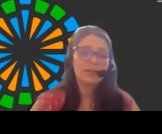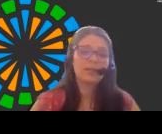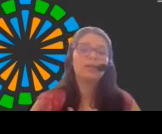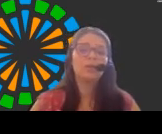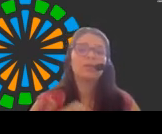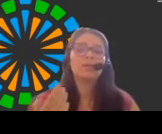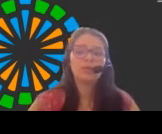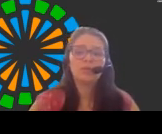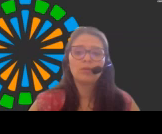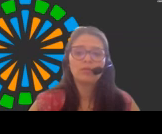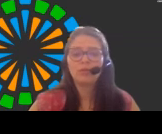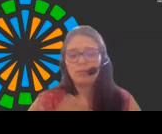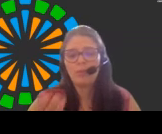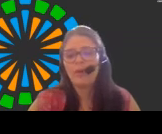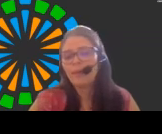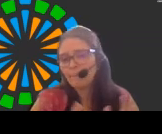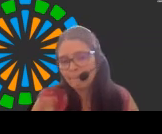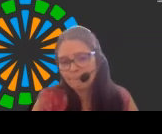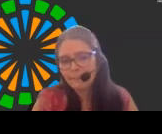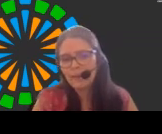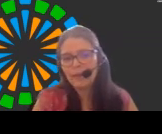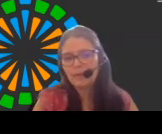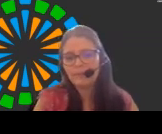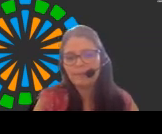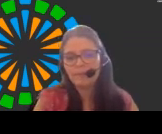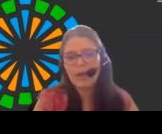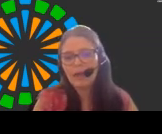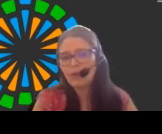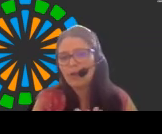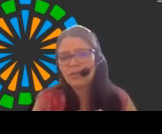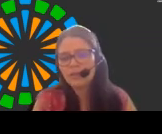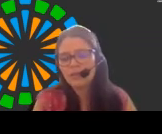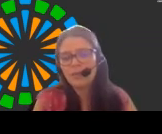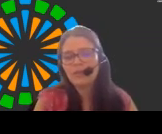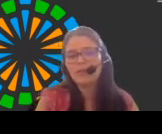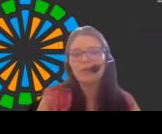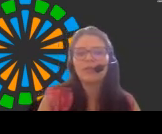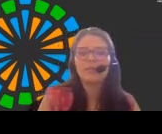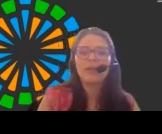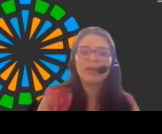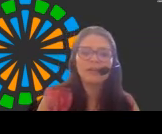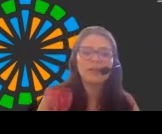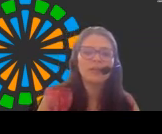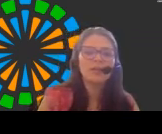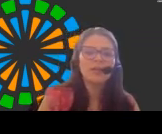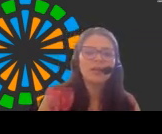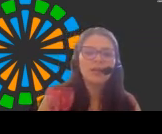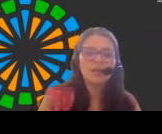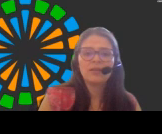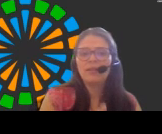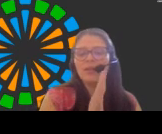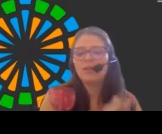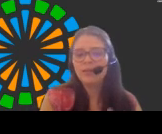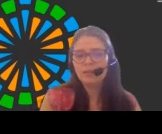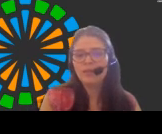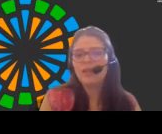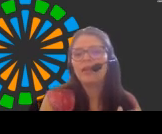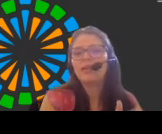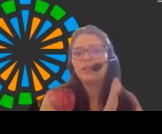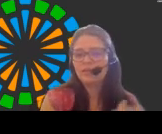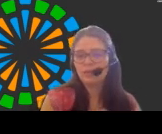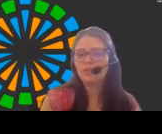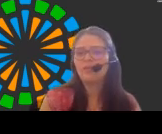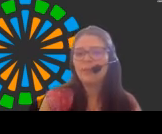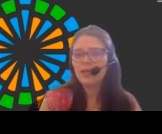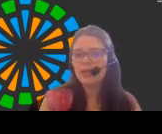en las actitudes de nosotros nos promuevan a todas estos temas que uno dice Mira es que las actividades de